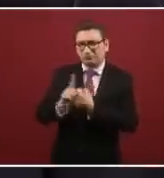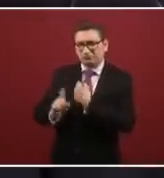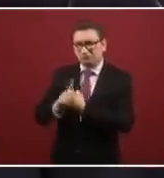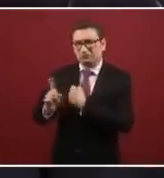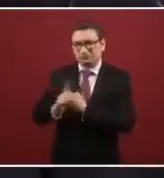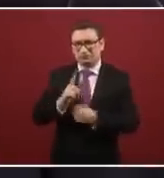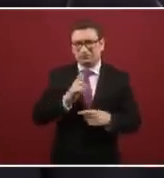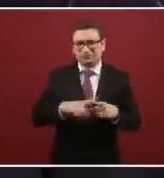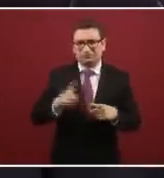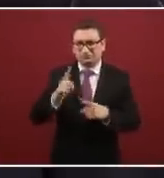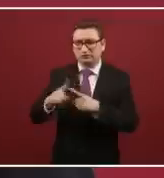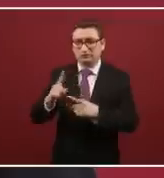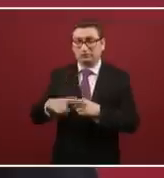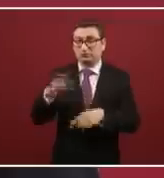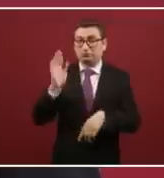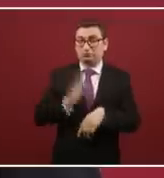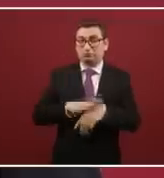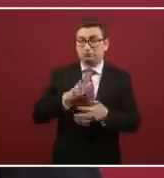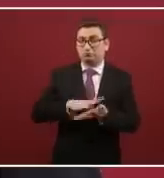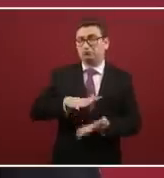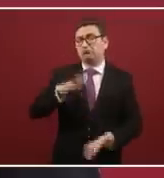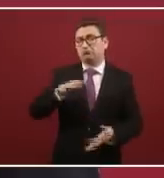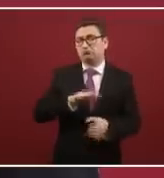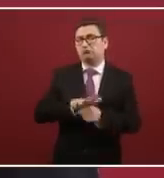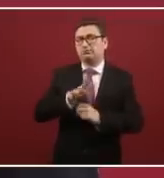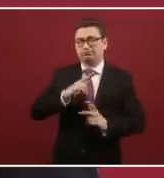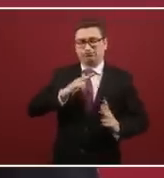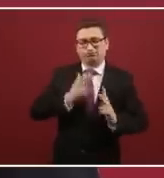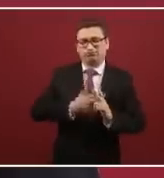sobre todo el homicidio,